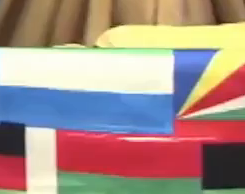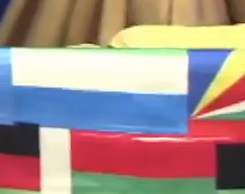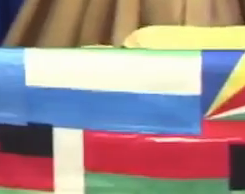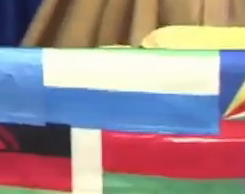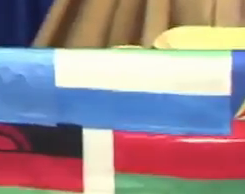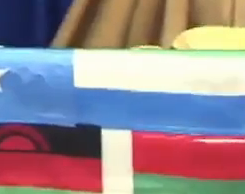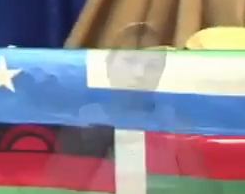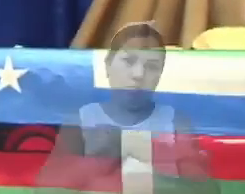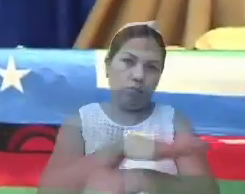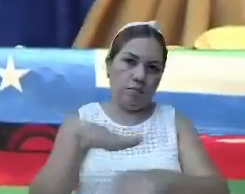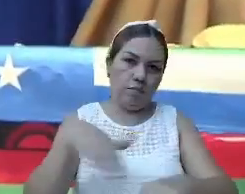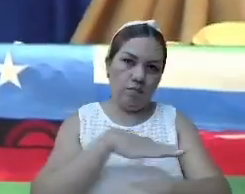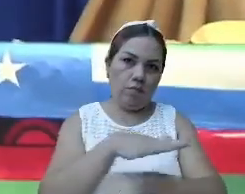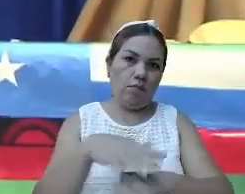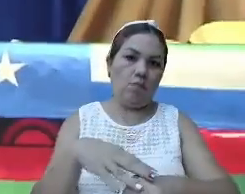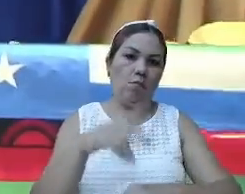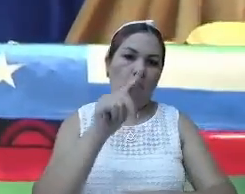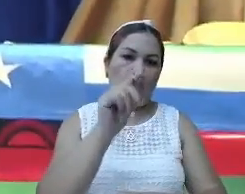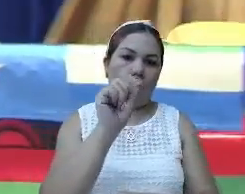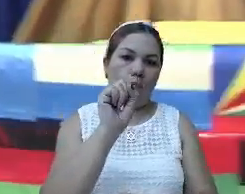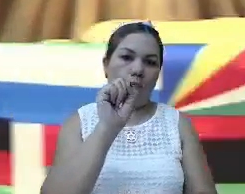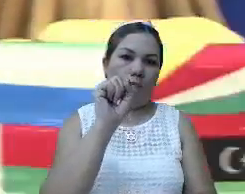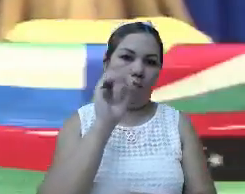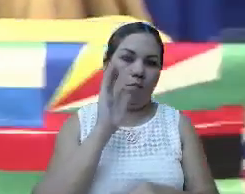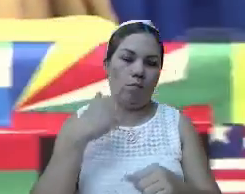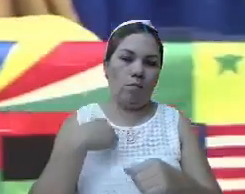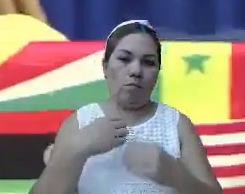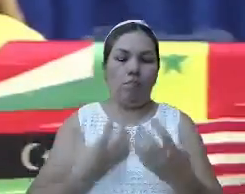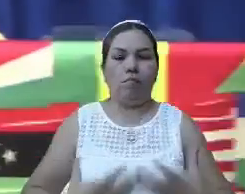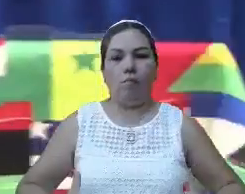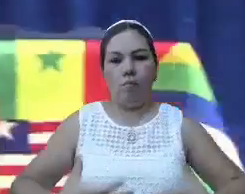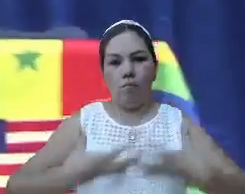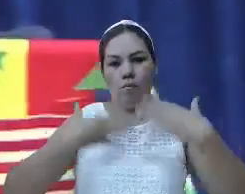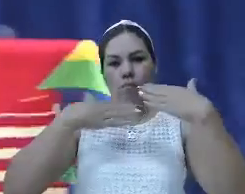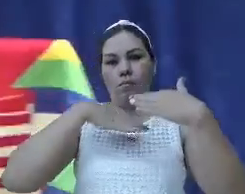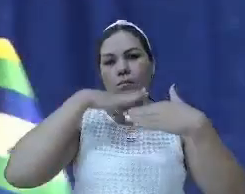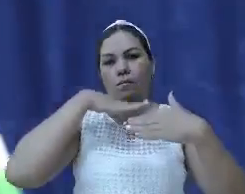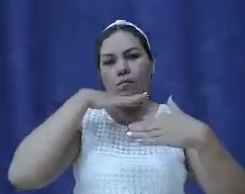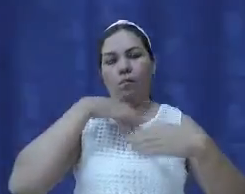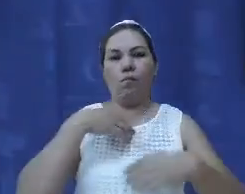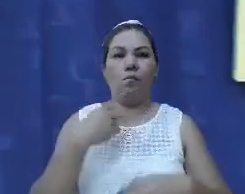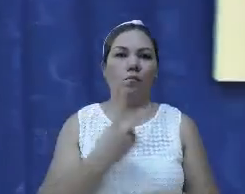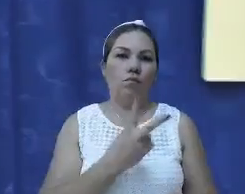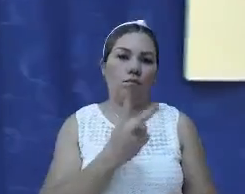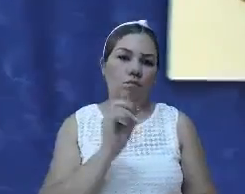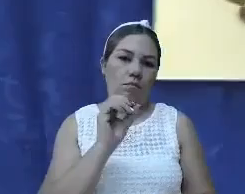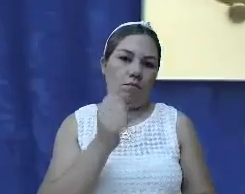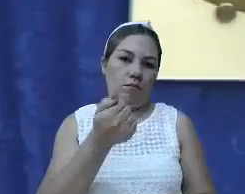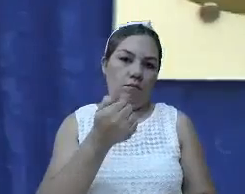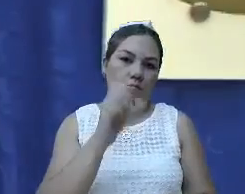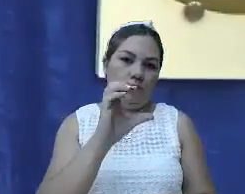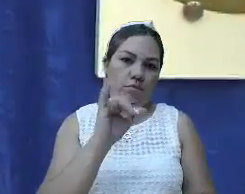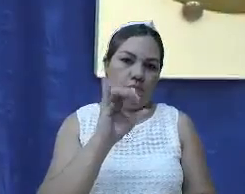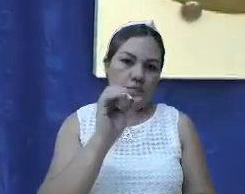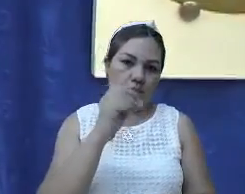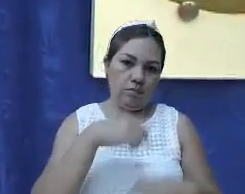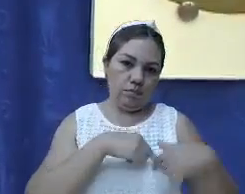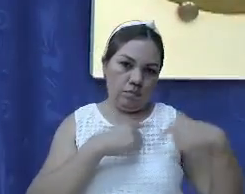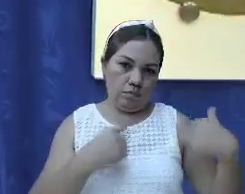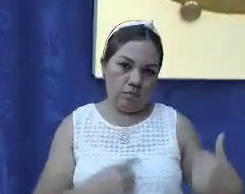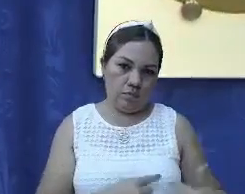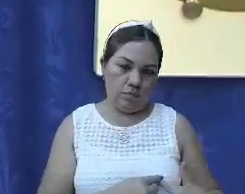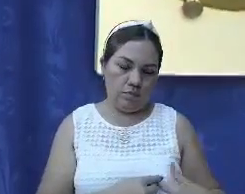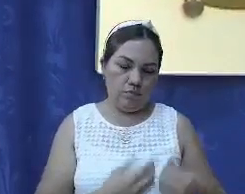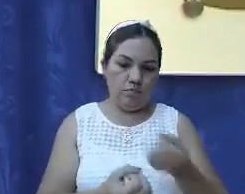tu pueblo sea tocado, tu pueblo sea llenado. Aquellos que tienen un vacío en el corazón, capaz por